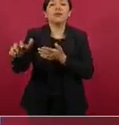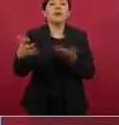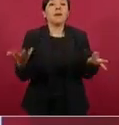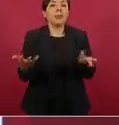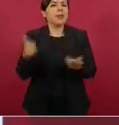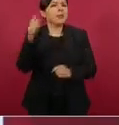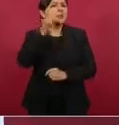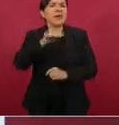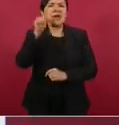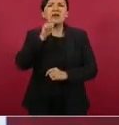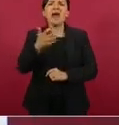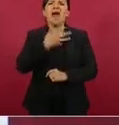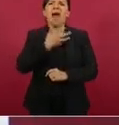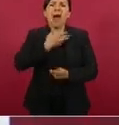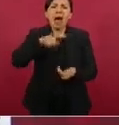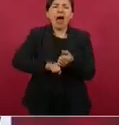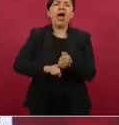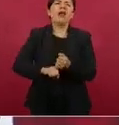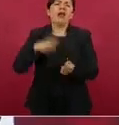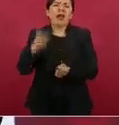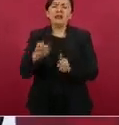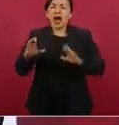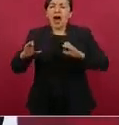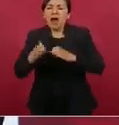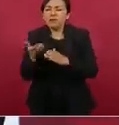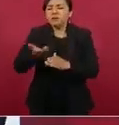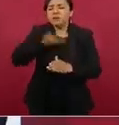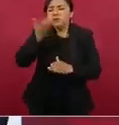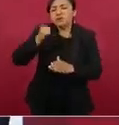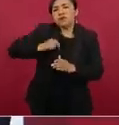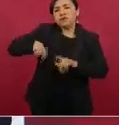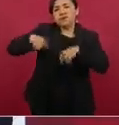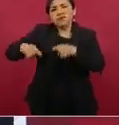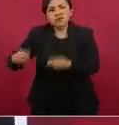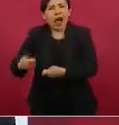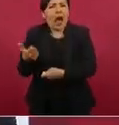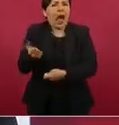Siempre ha existido el conservadurismo, siempre.